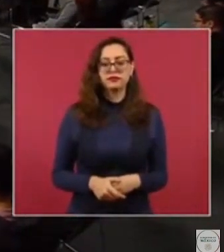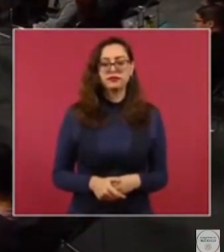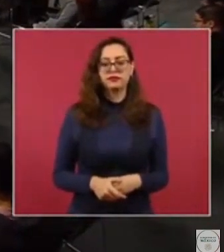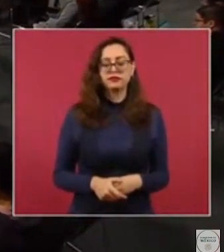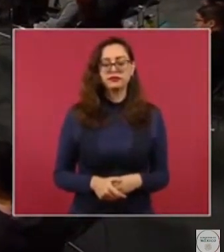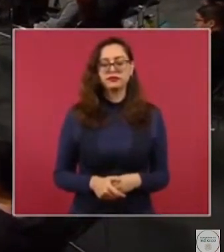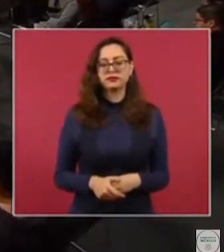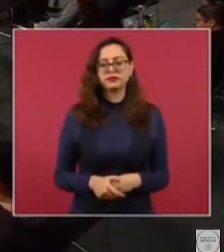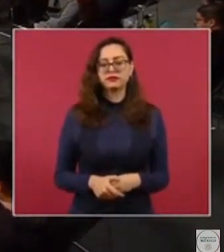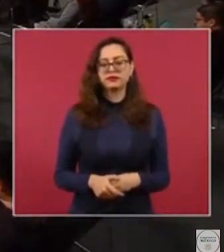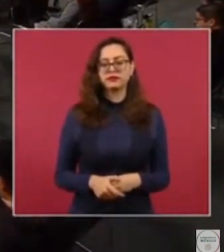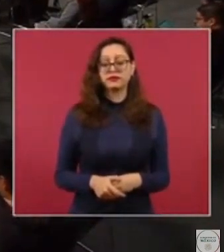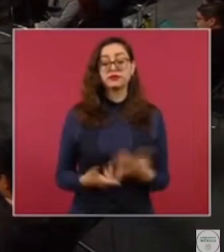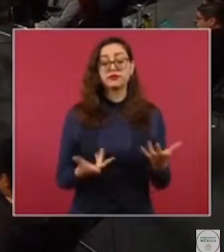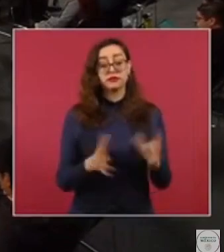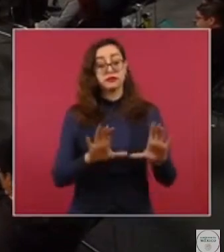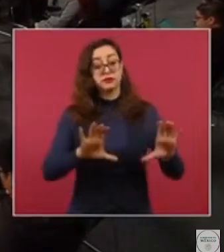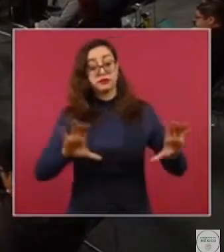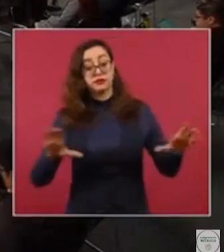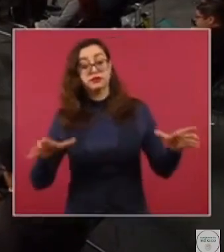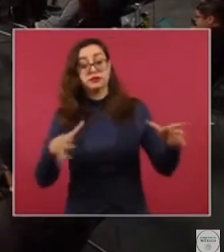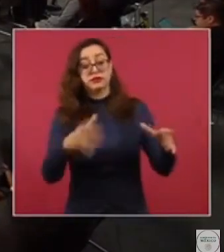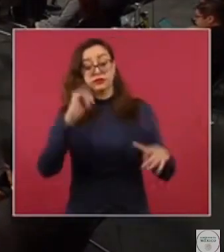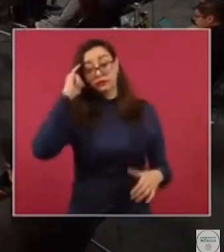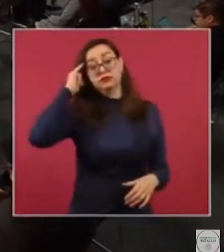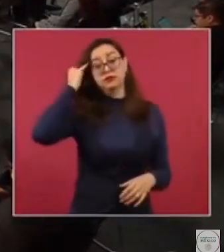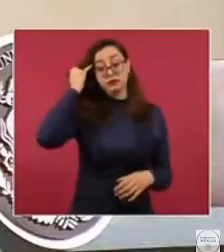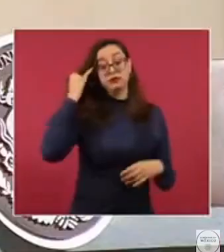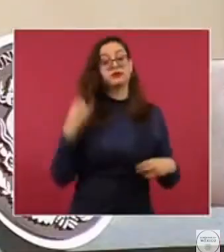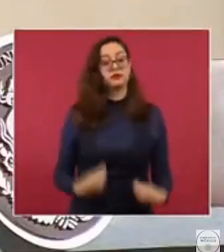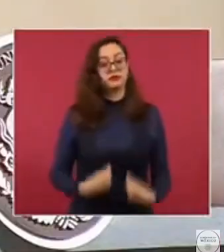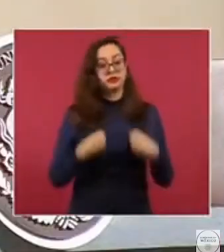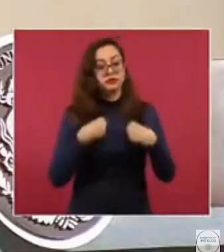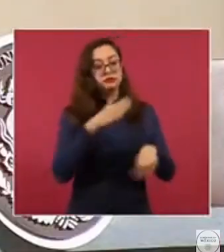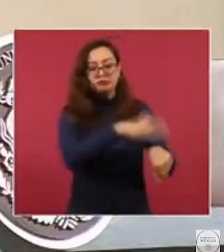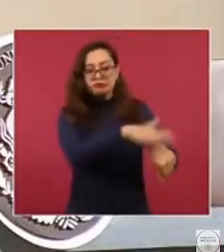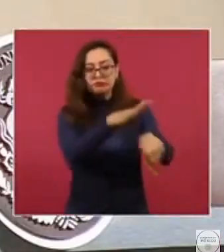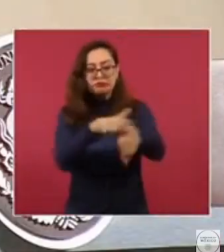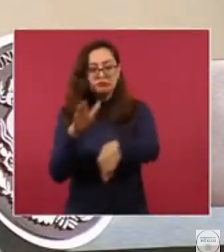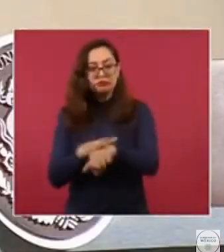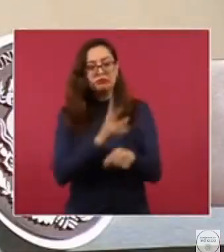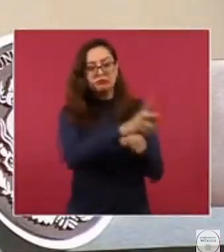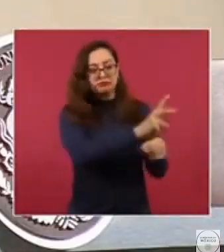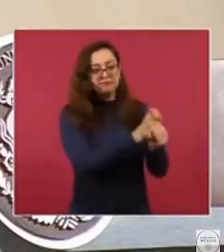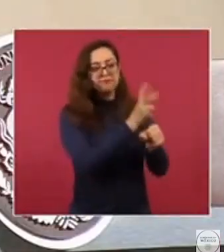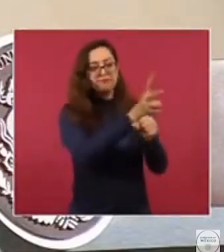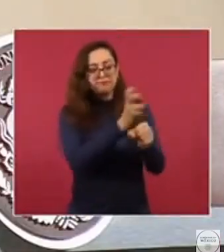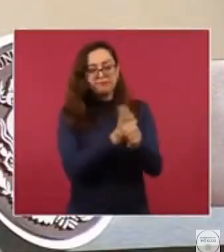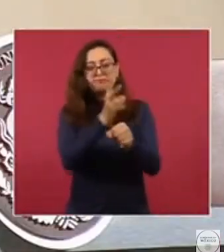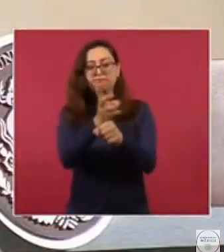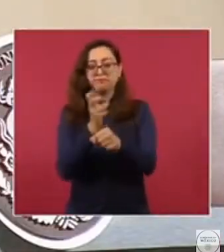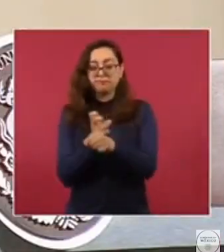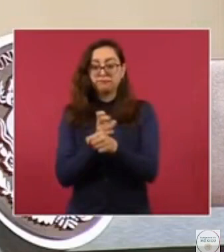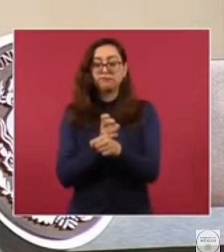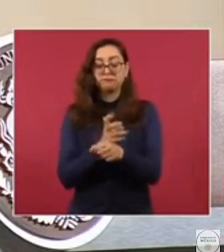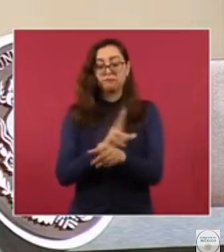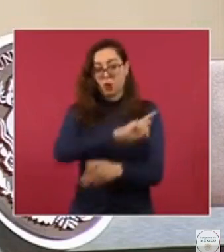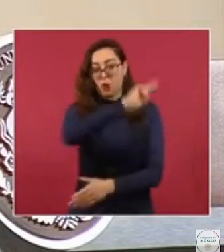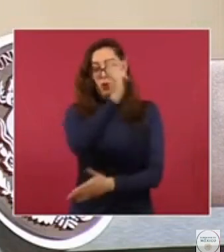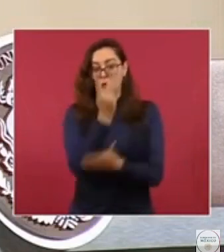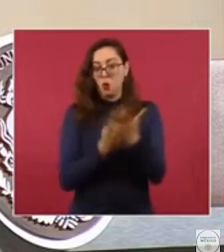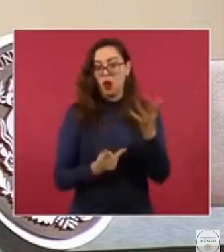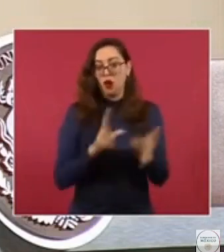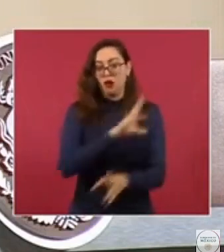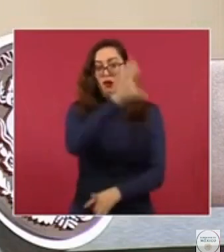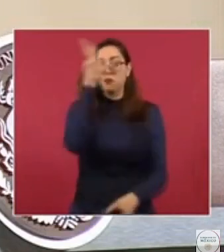incorporación y participación de las comunidades, estamos trabajando muy de cerca con este programa integral del que habló el